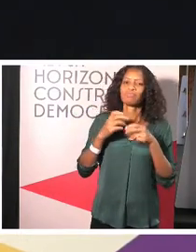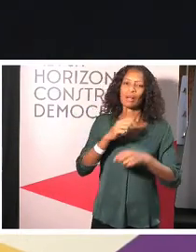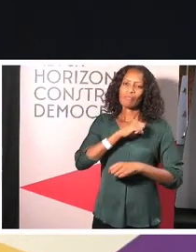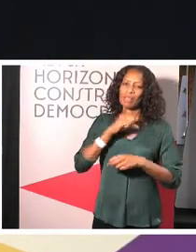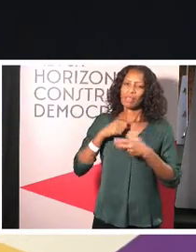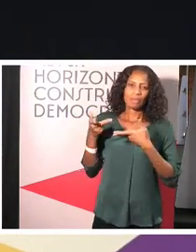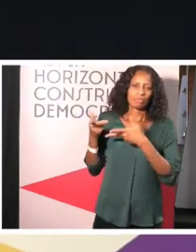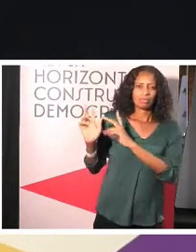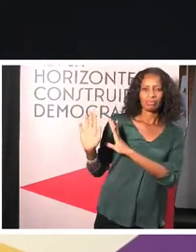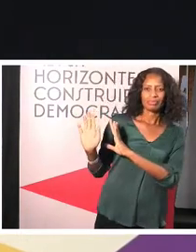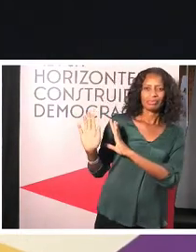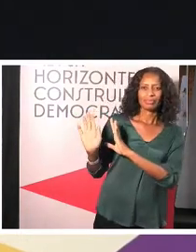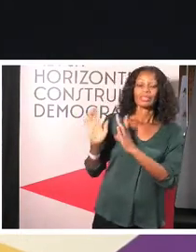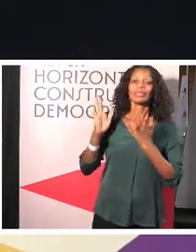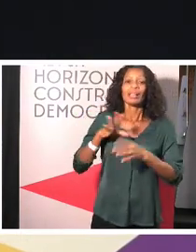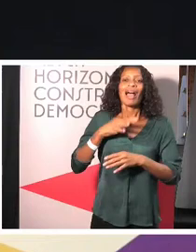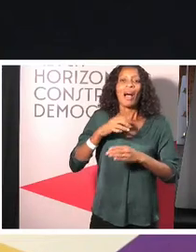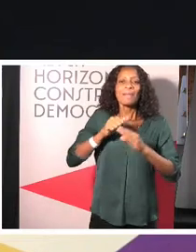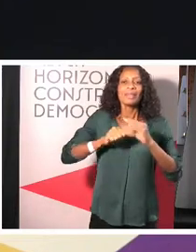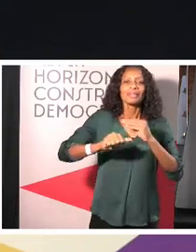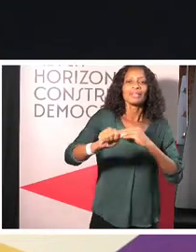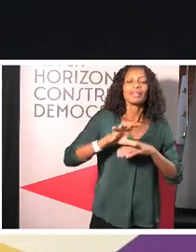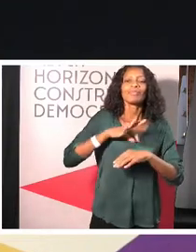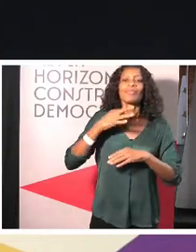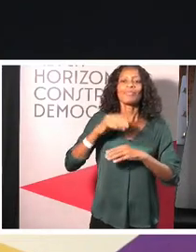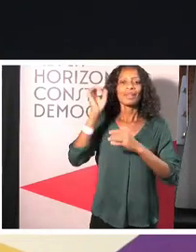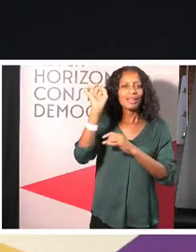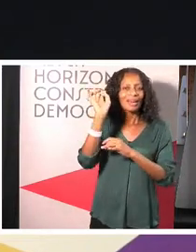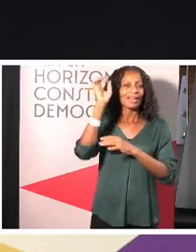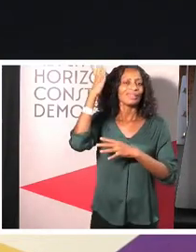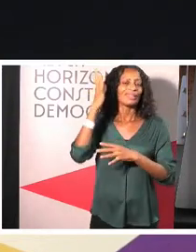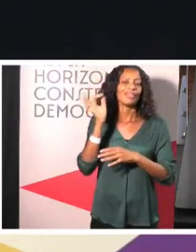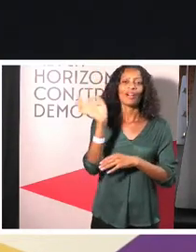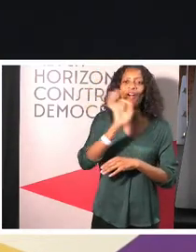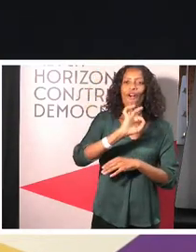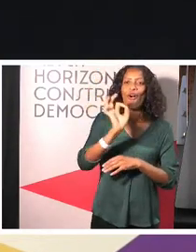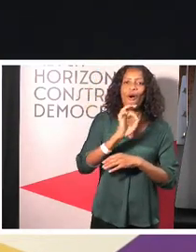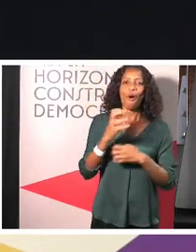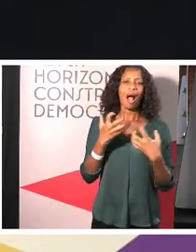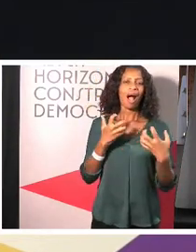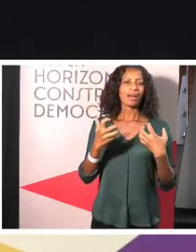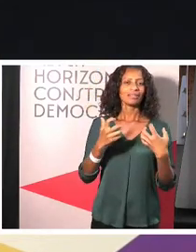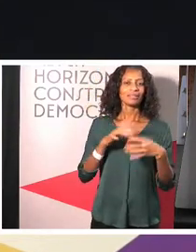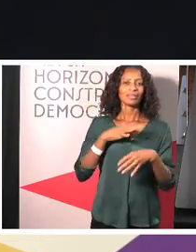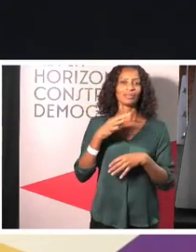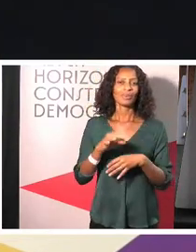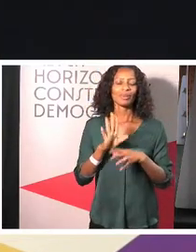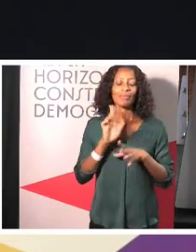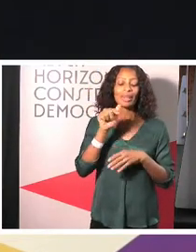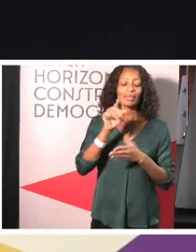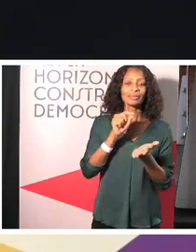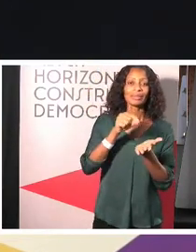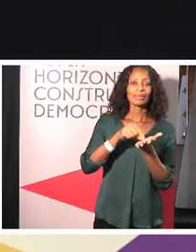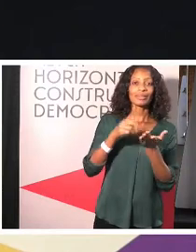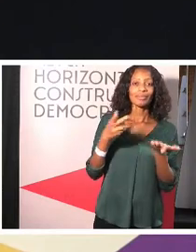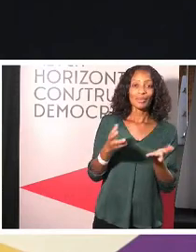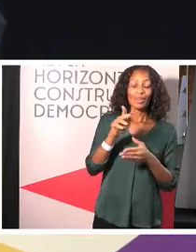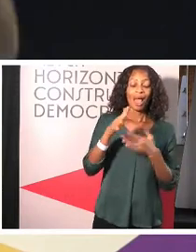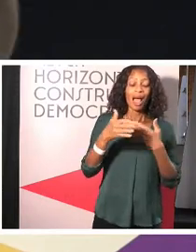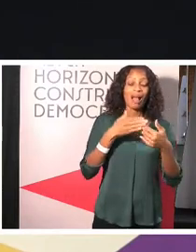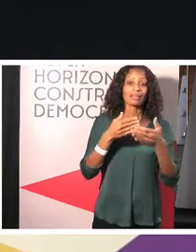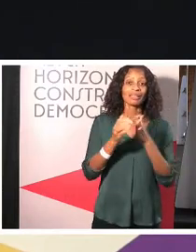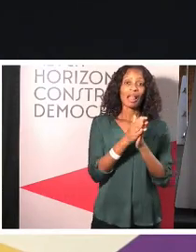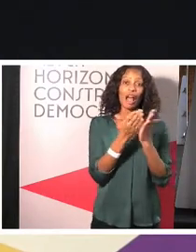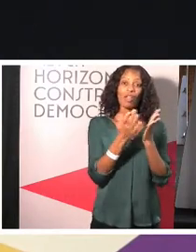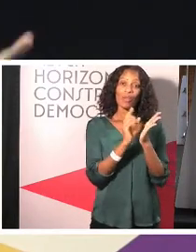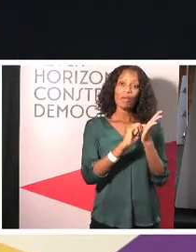ser creativa, ya podía ser un artista, ¿no? Y es en este punto donde Marx separa la necesidad